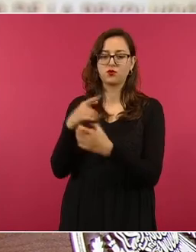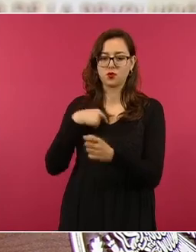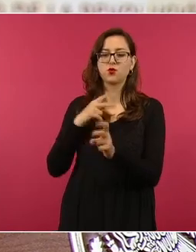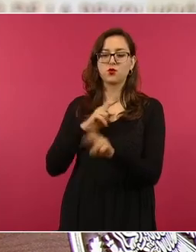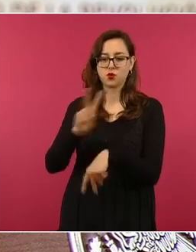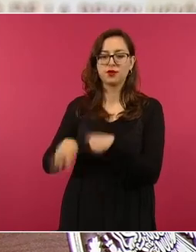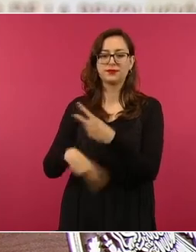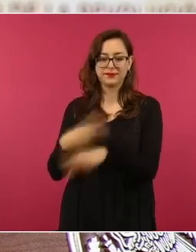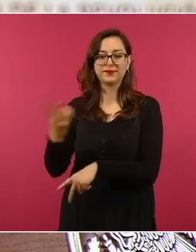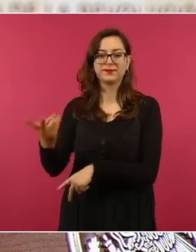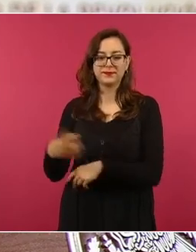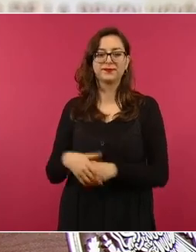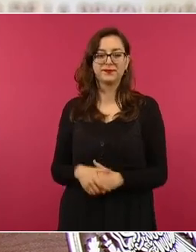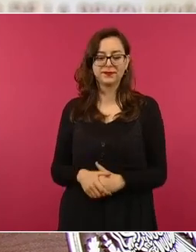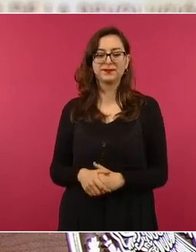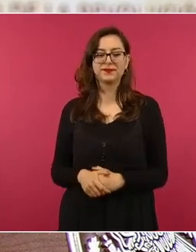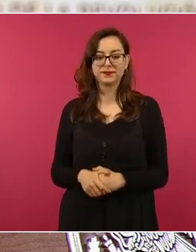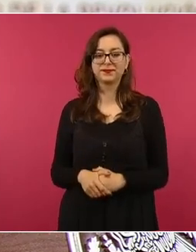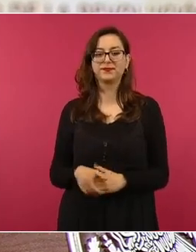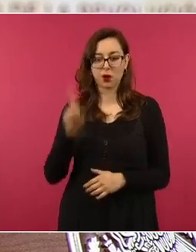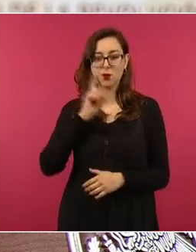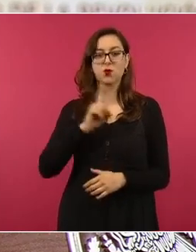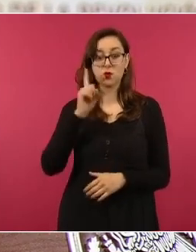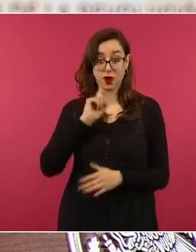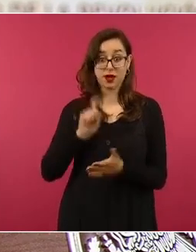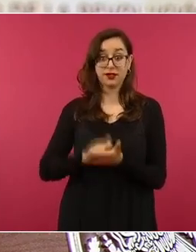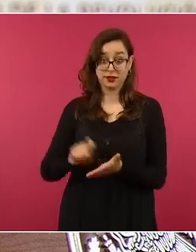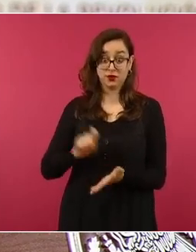Sí, la escritora.